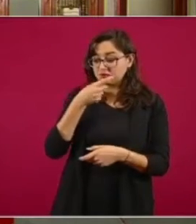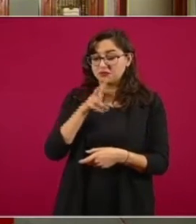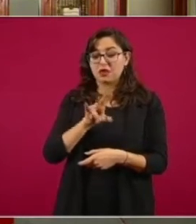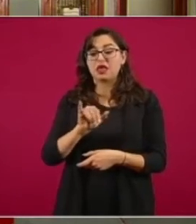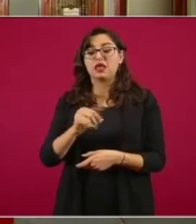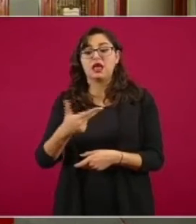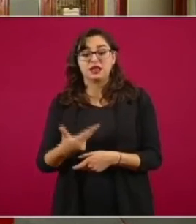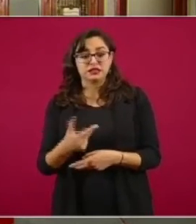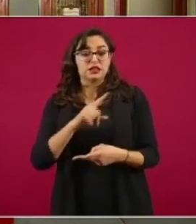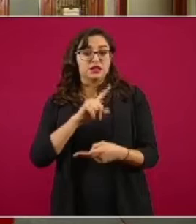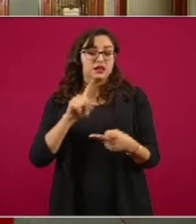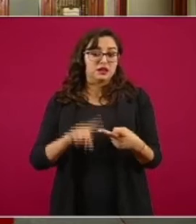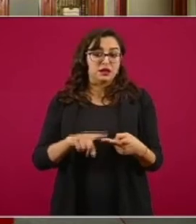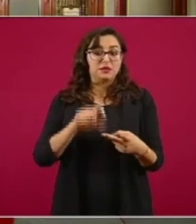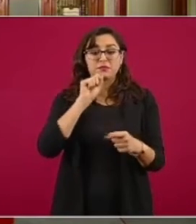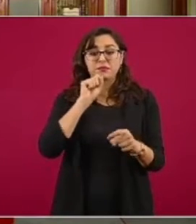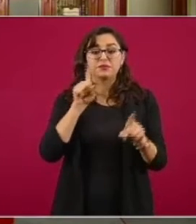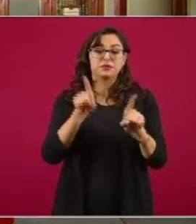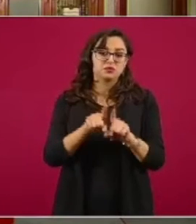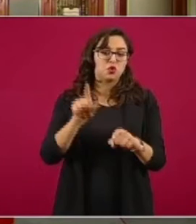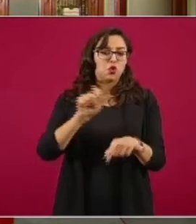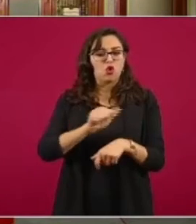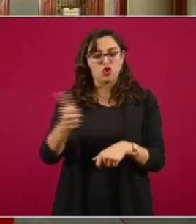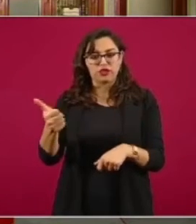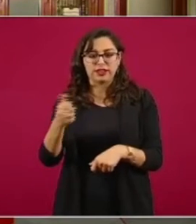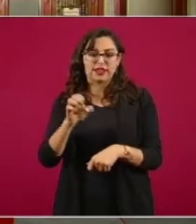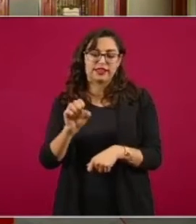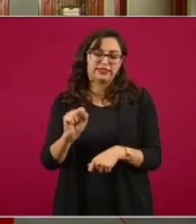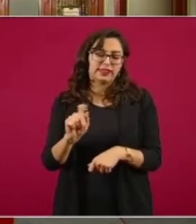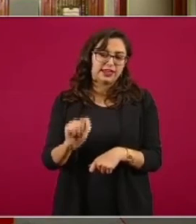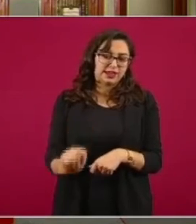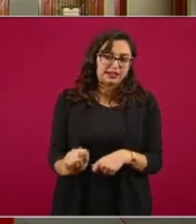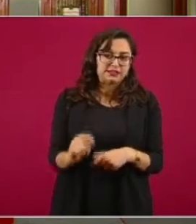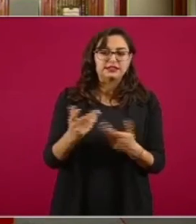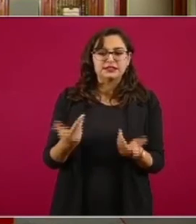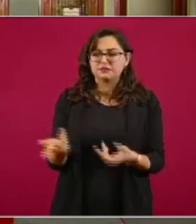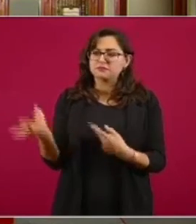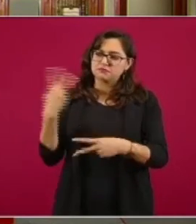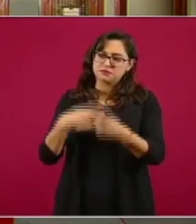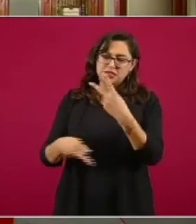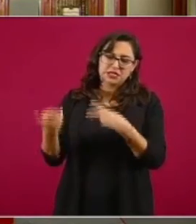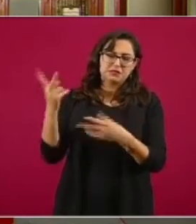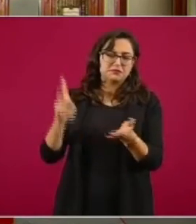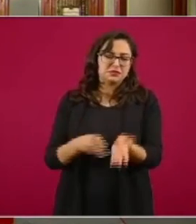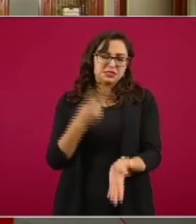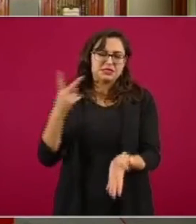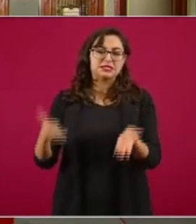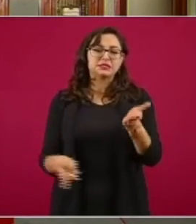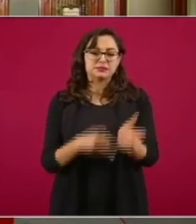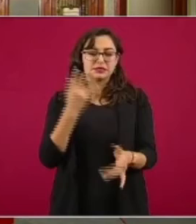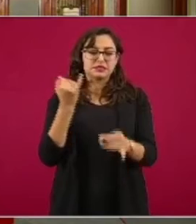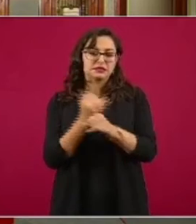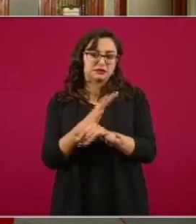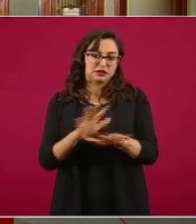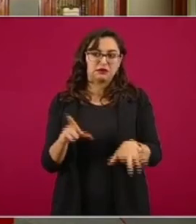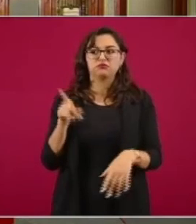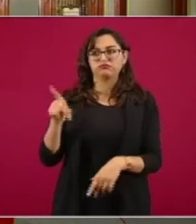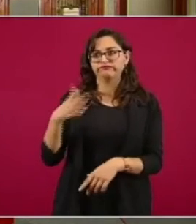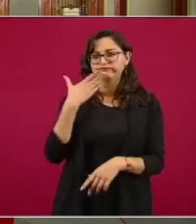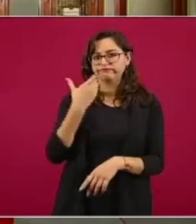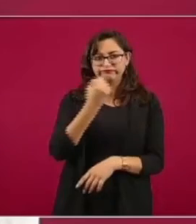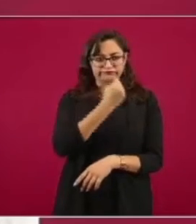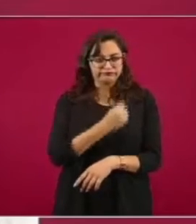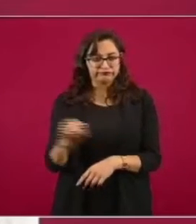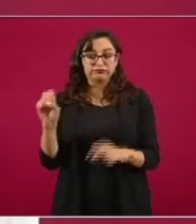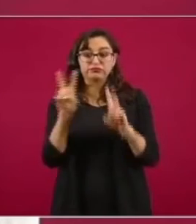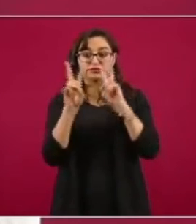Rosas, aquí presente. Aletze, muy bienvenida. Y ella ya la conocen porque ha venido a hablar de múltiples temas como infectóloga experta